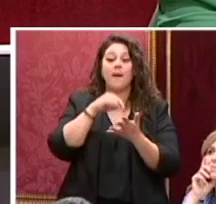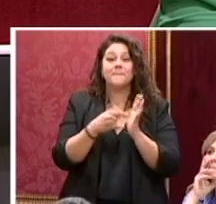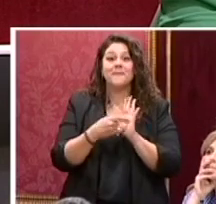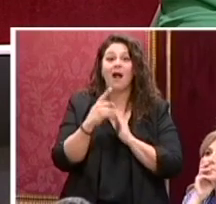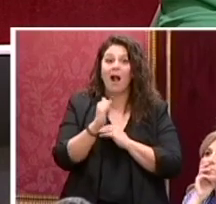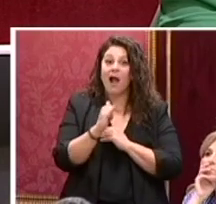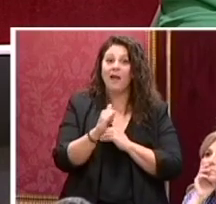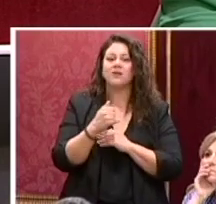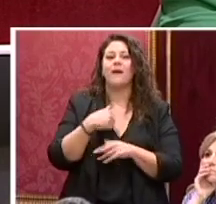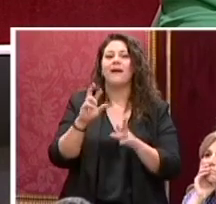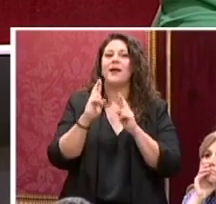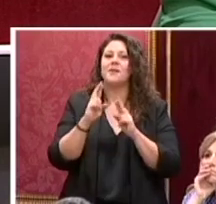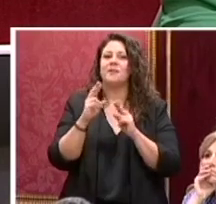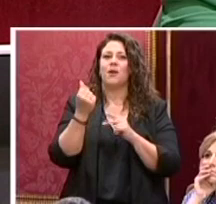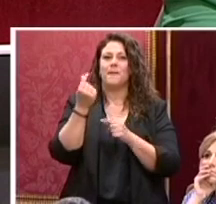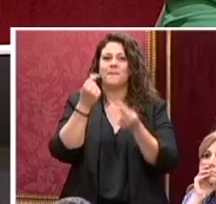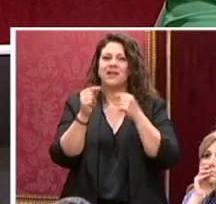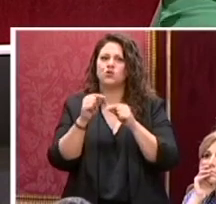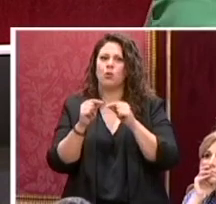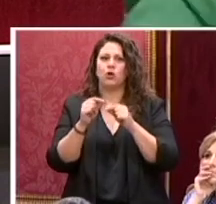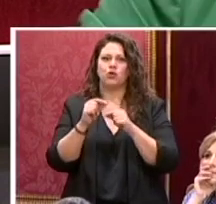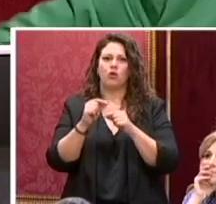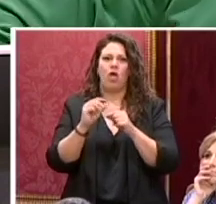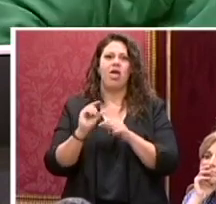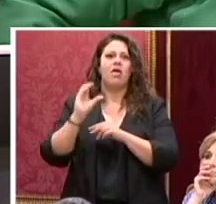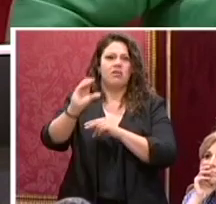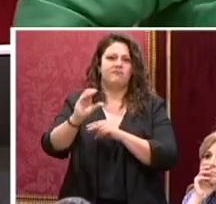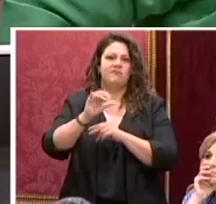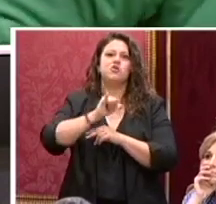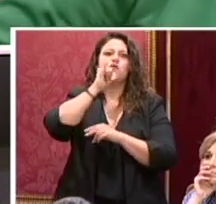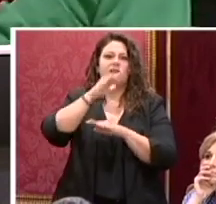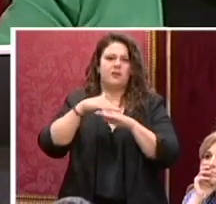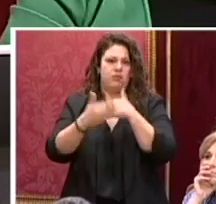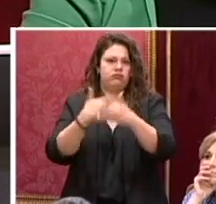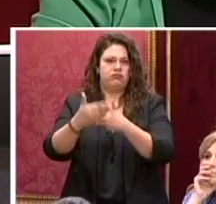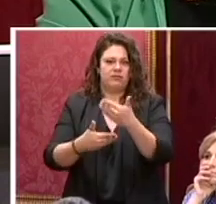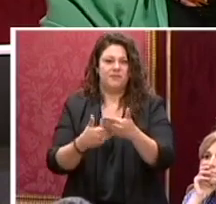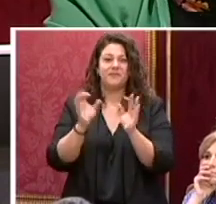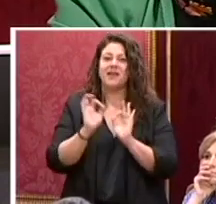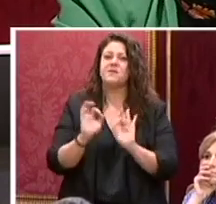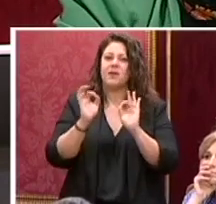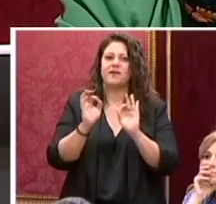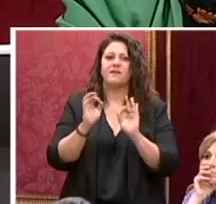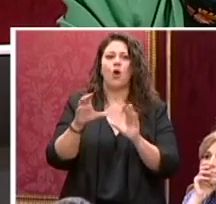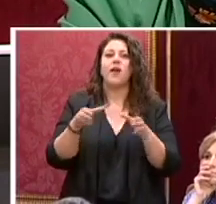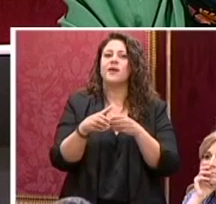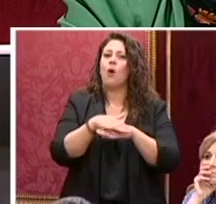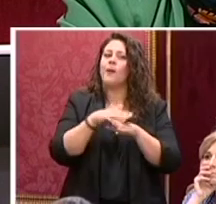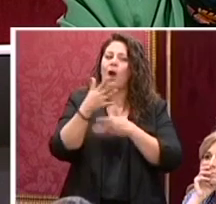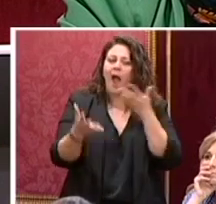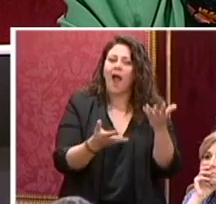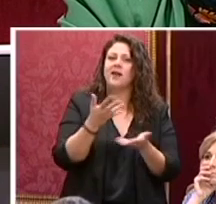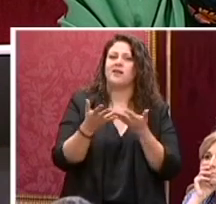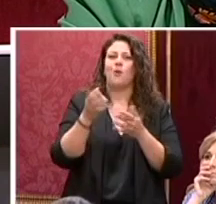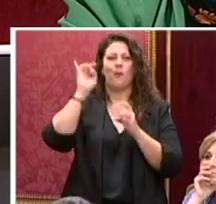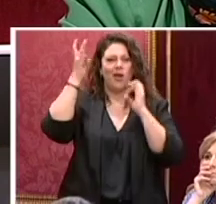pueda tener dotación presupuestaria suficiente para comenzar iniciativas. En particular, se animaría al equipo de gobierno a iniciativas que ya